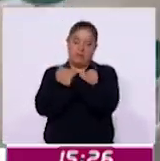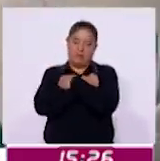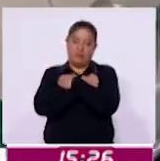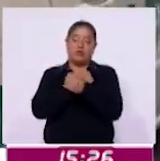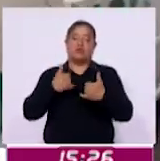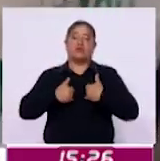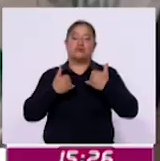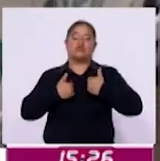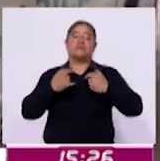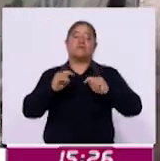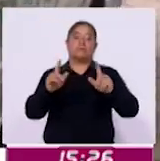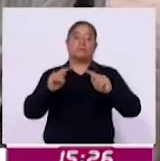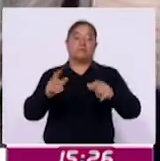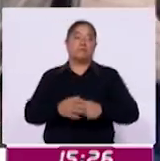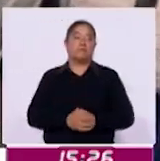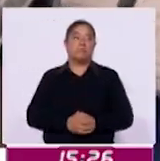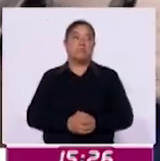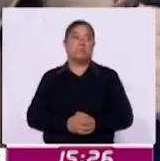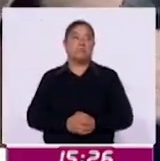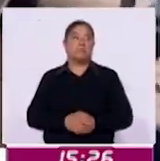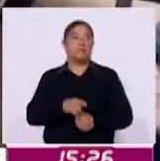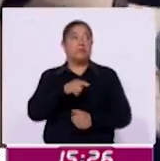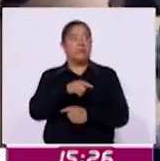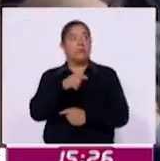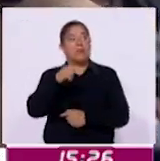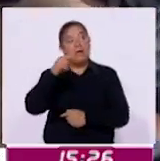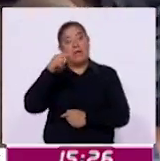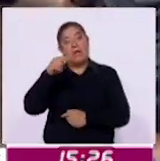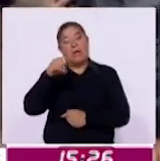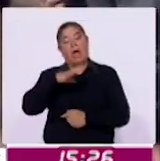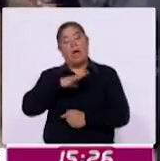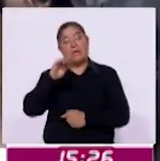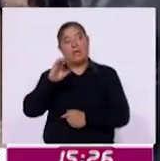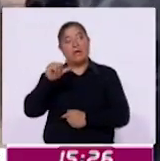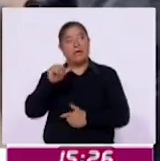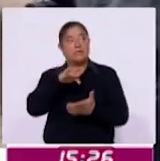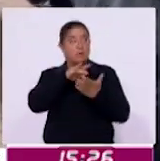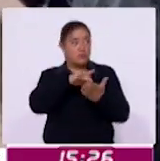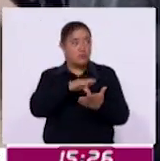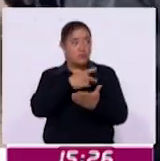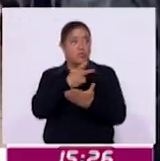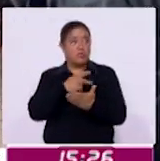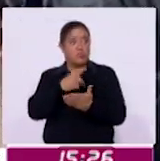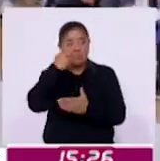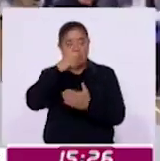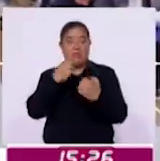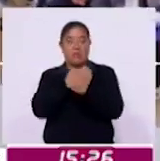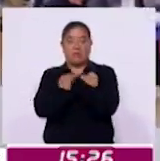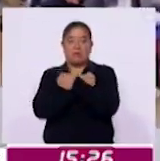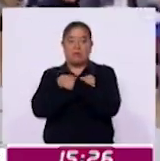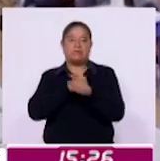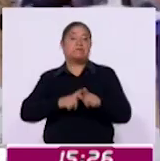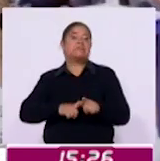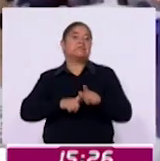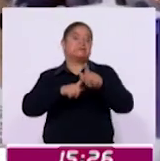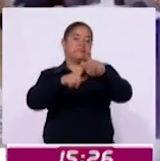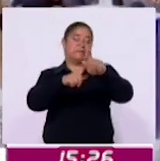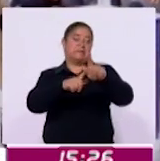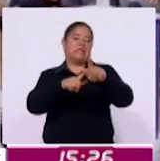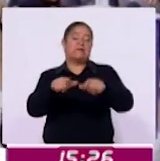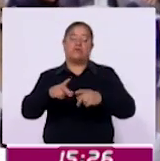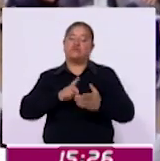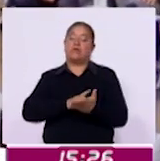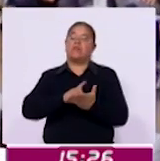jóvenes tlaxcaltecas y impulsar becas, apoyos y programas para que la educación siga siendo un derecho universal y